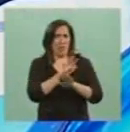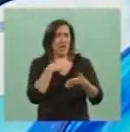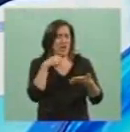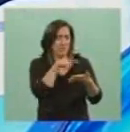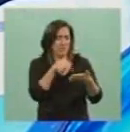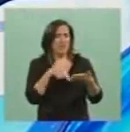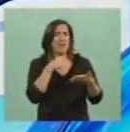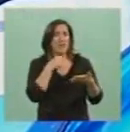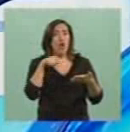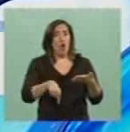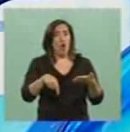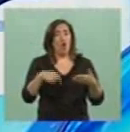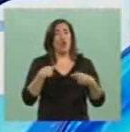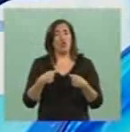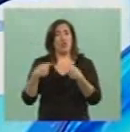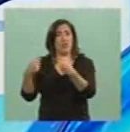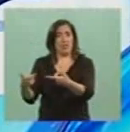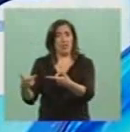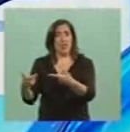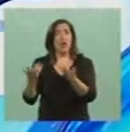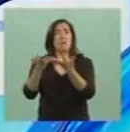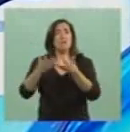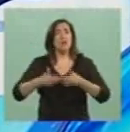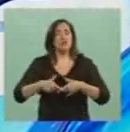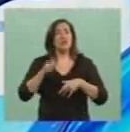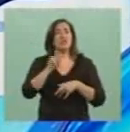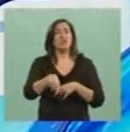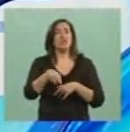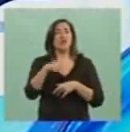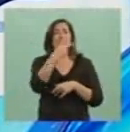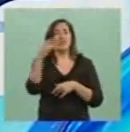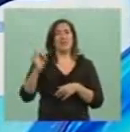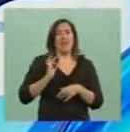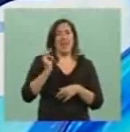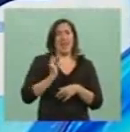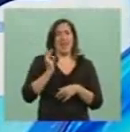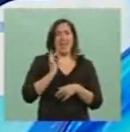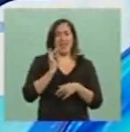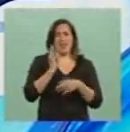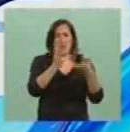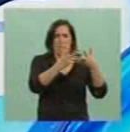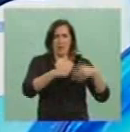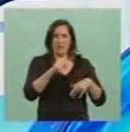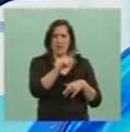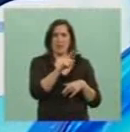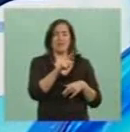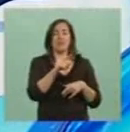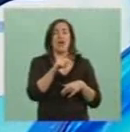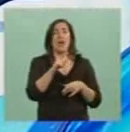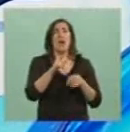hoy entregamos en el proyecto del Bicentenario, desde que este fue lanzado en el